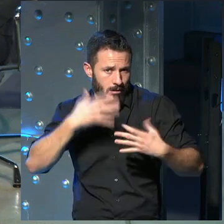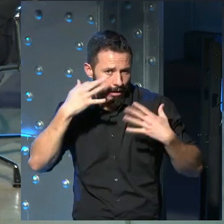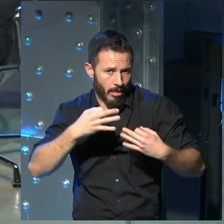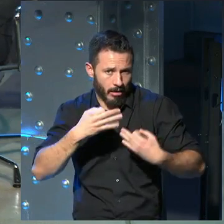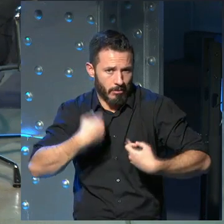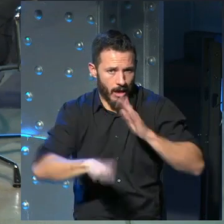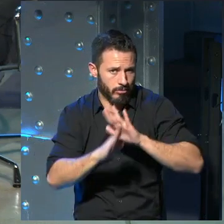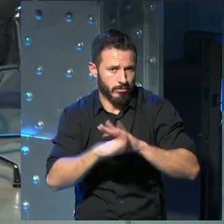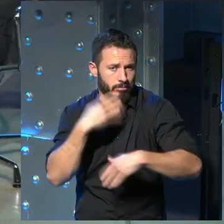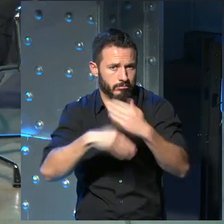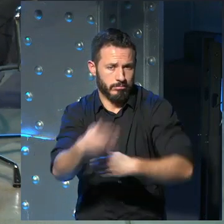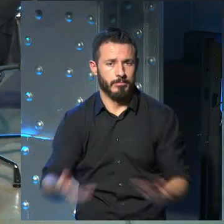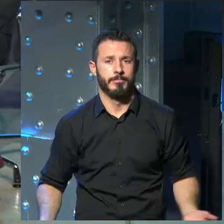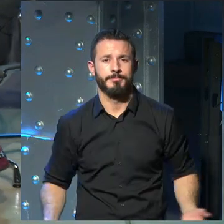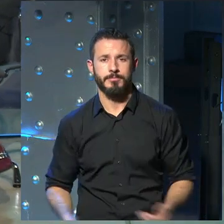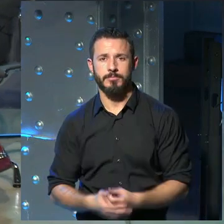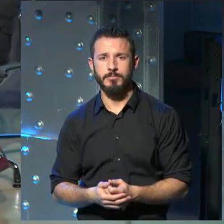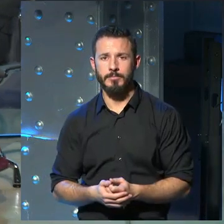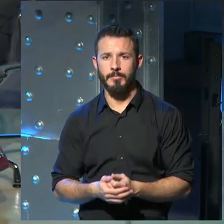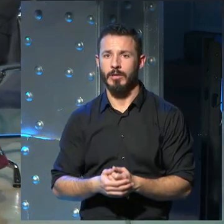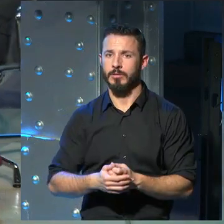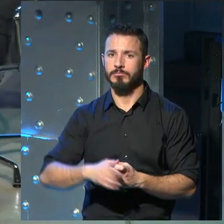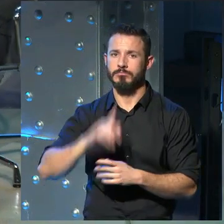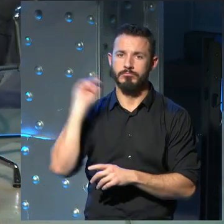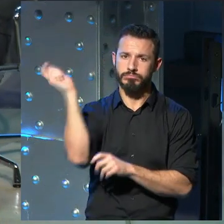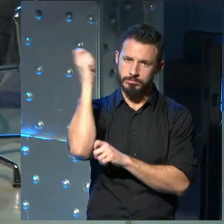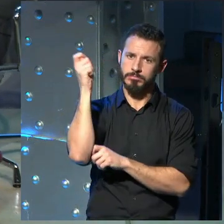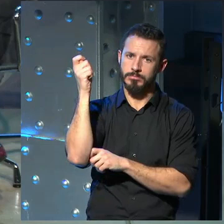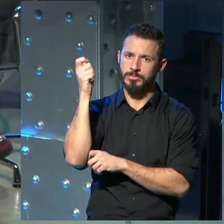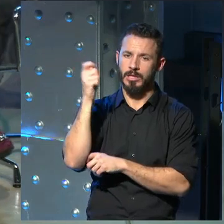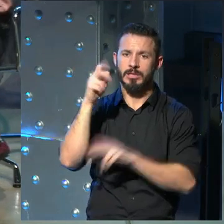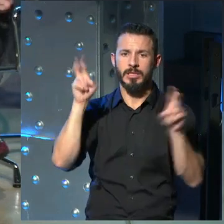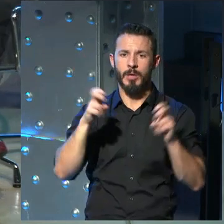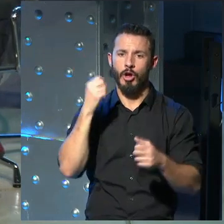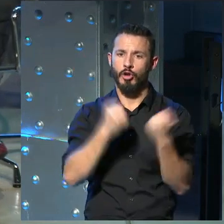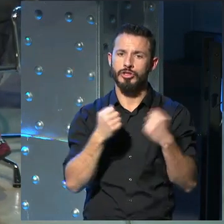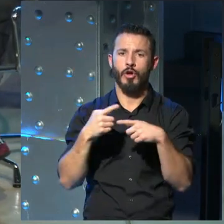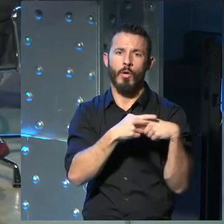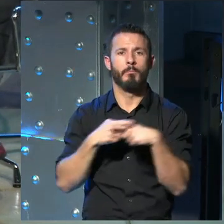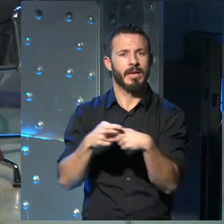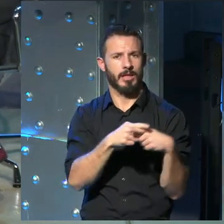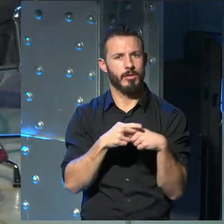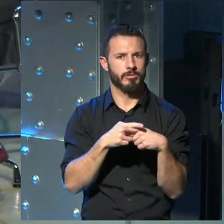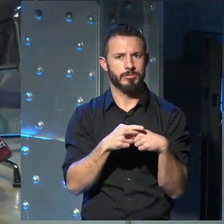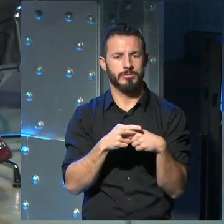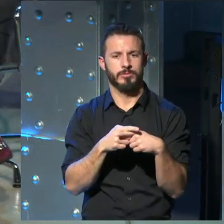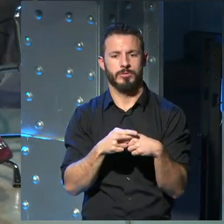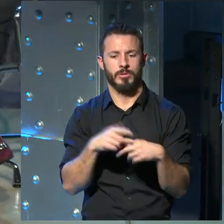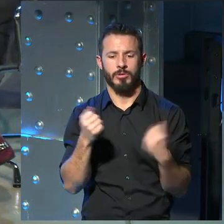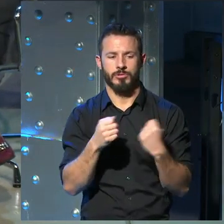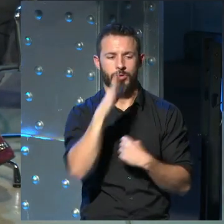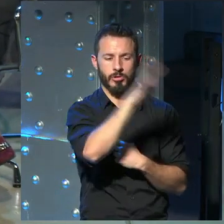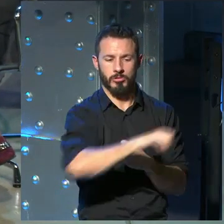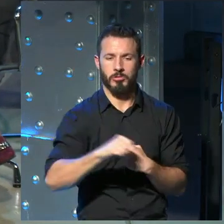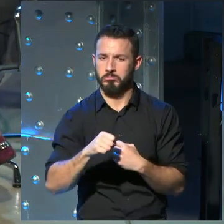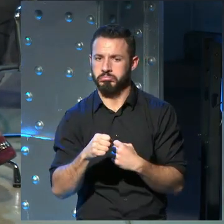¿no? Bueno, está siendo un gran éxito todo el tema de los coches compartidos, ¿no? Sí. Esos coches que tú coges,